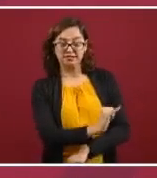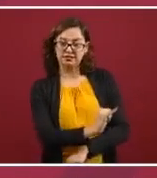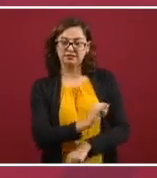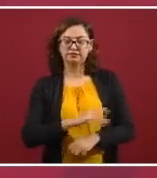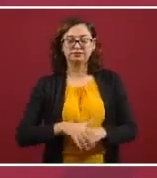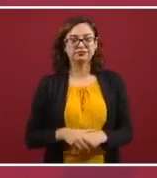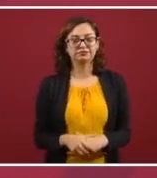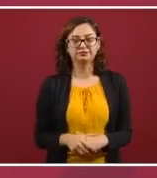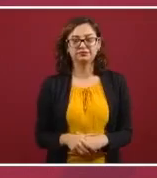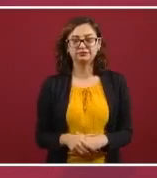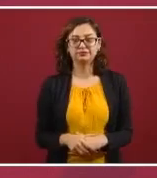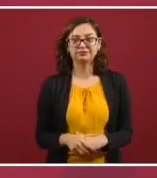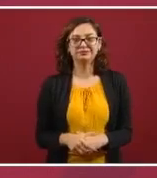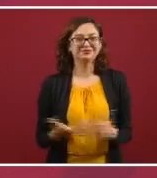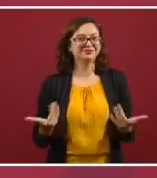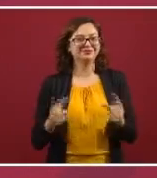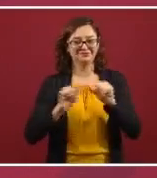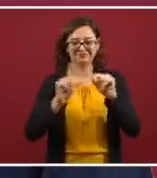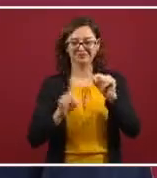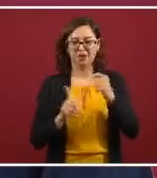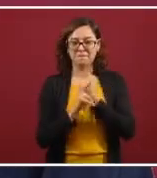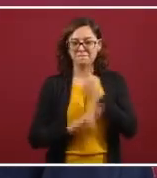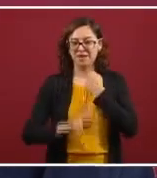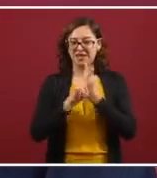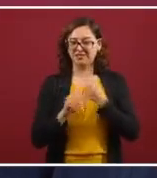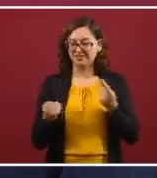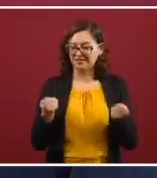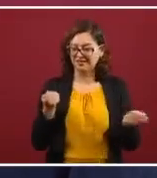como si gobernar un país